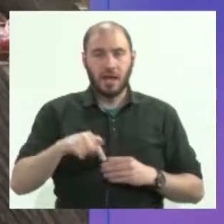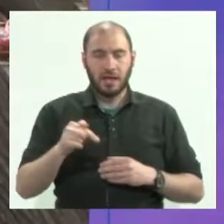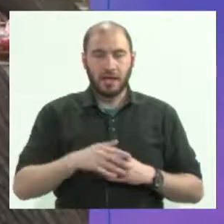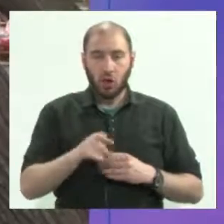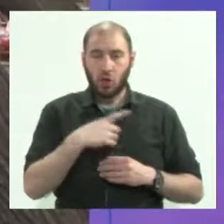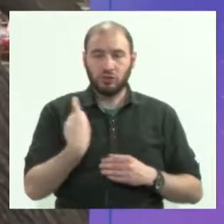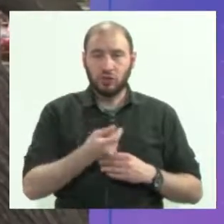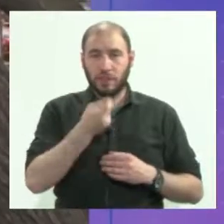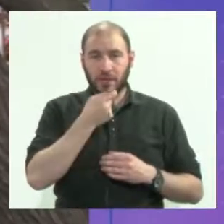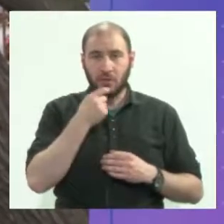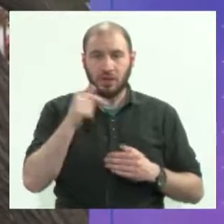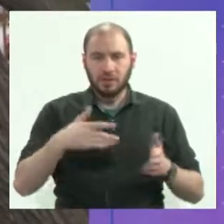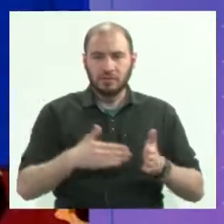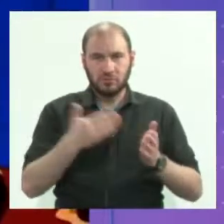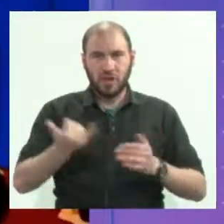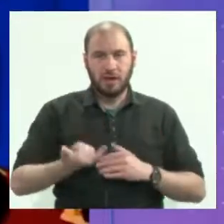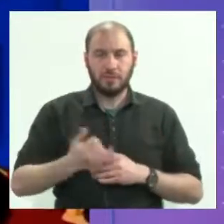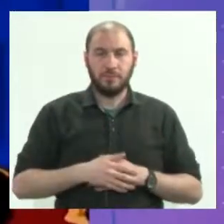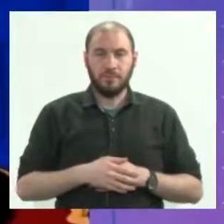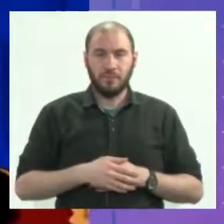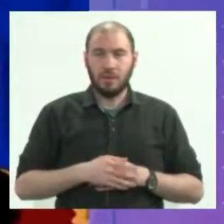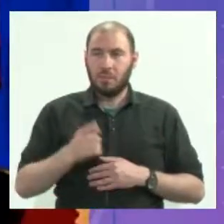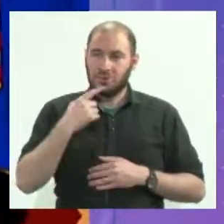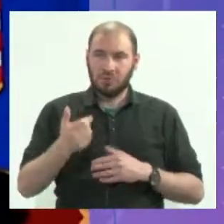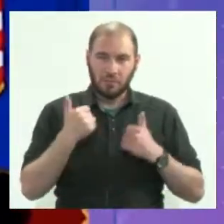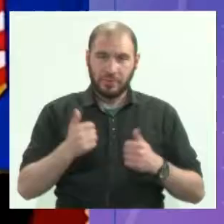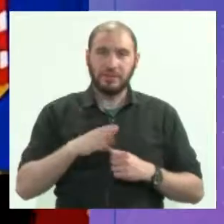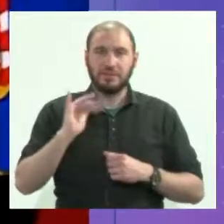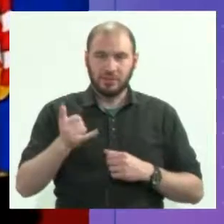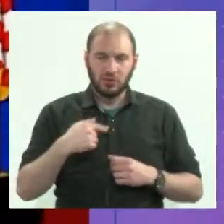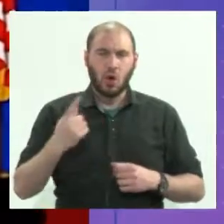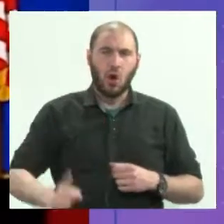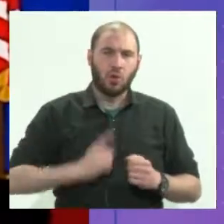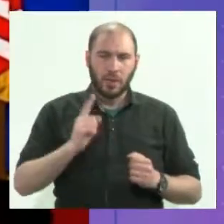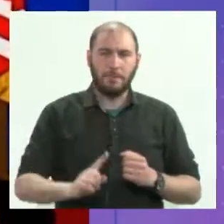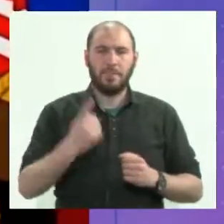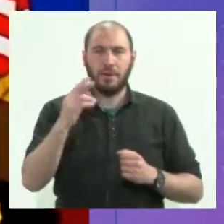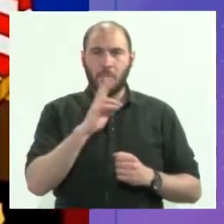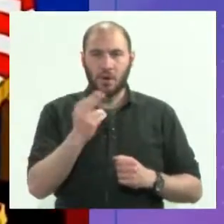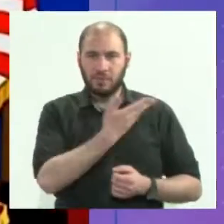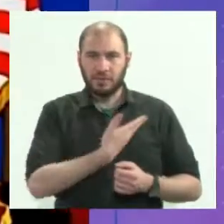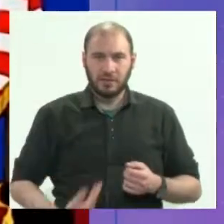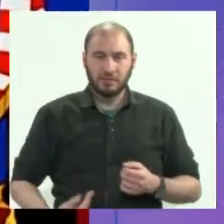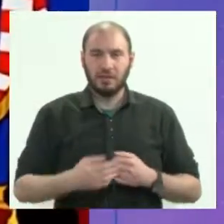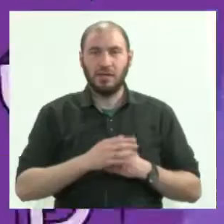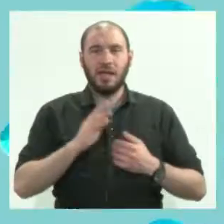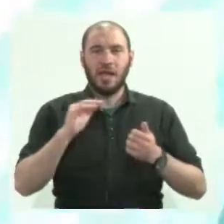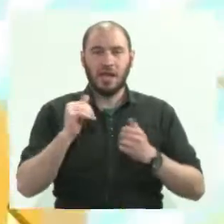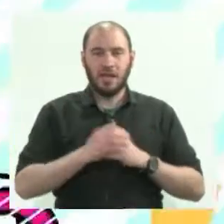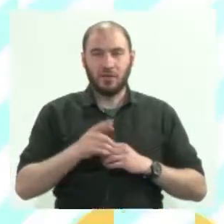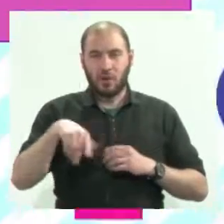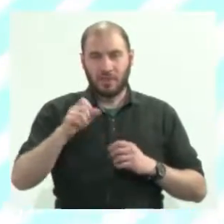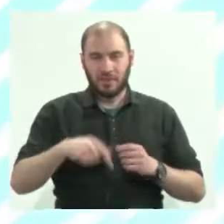para nosotros, por ejemplo, es una restricción. Excelente pregunta. Sí, me enorgullece ser la primera presidenta heterosexual del